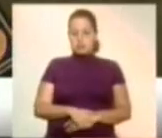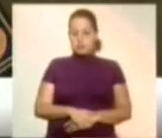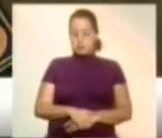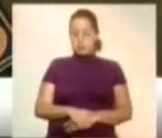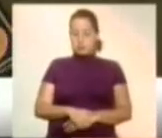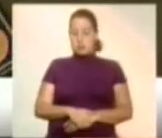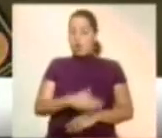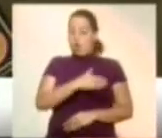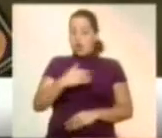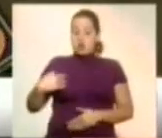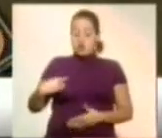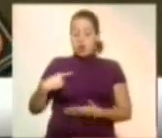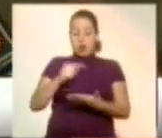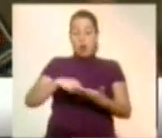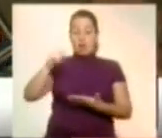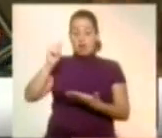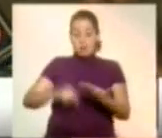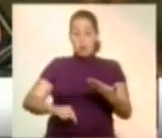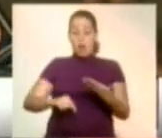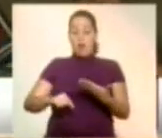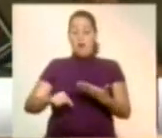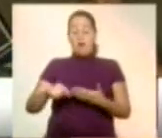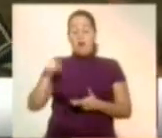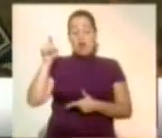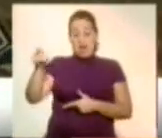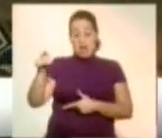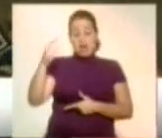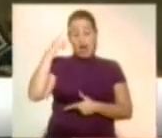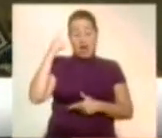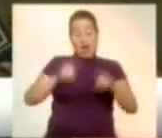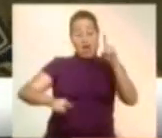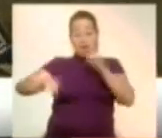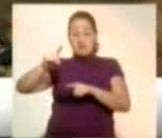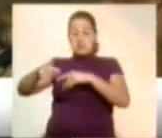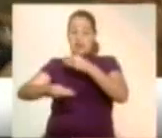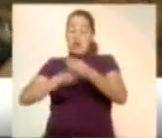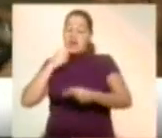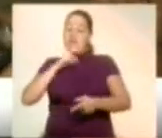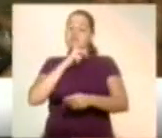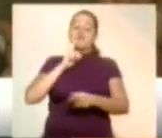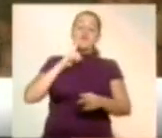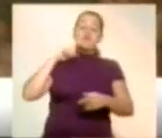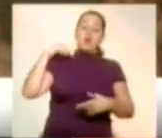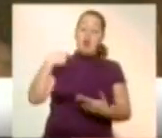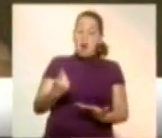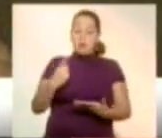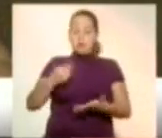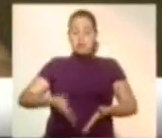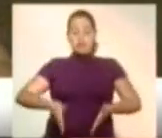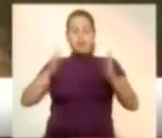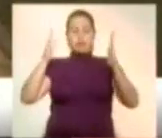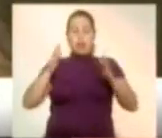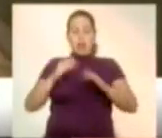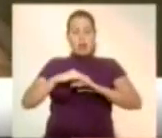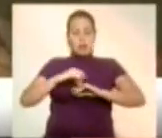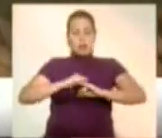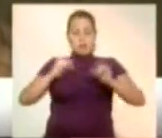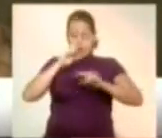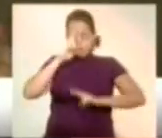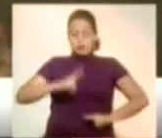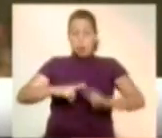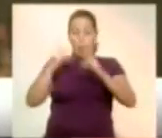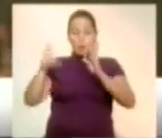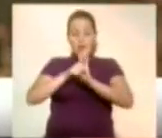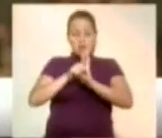No la firmó. Yo quiero que el Tribunal Supremo sepa que ella a veces actúa y dice que va en nombre de la sala plena y también que